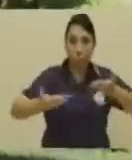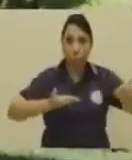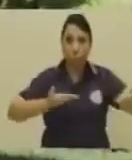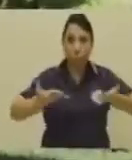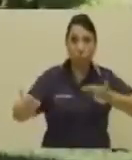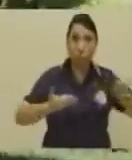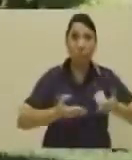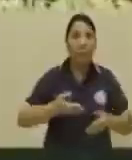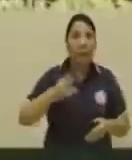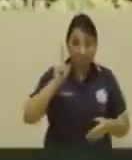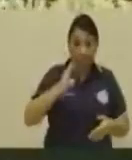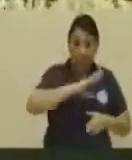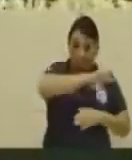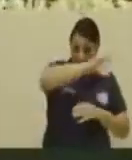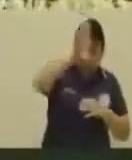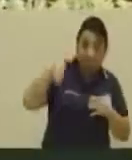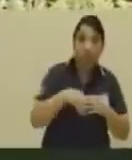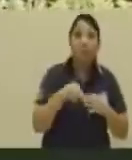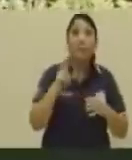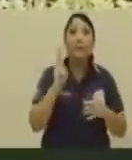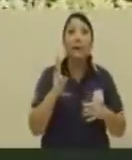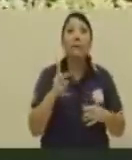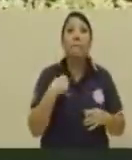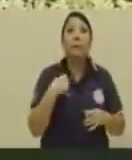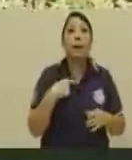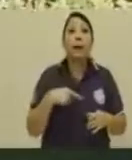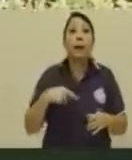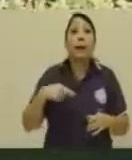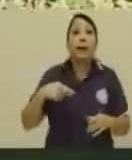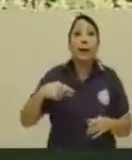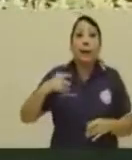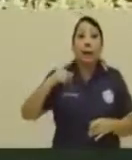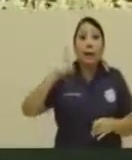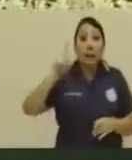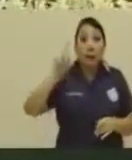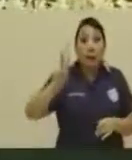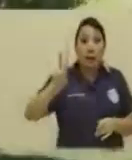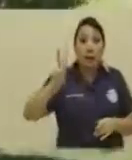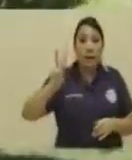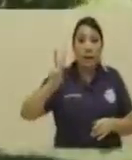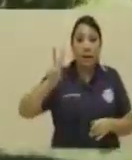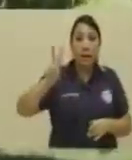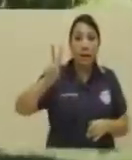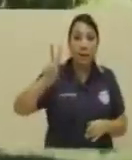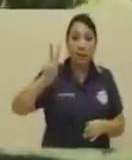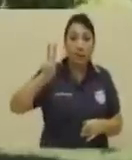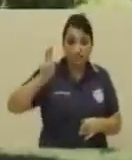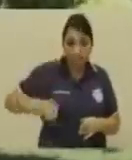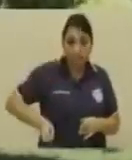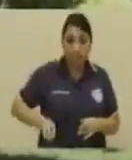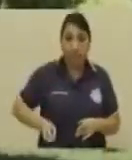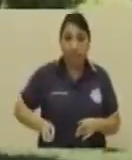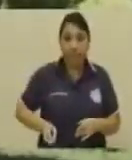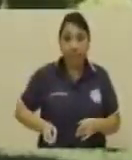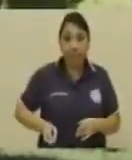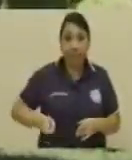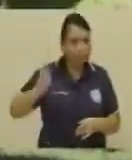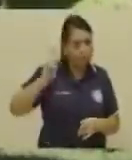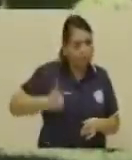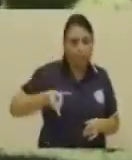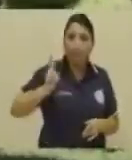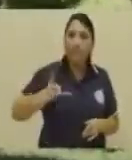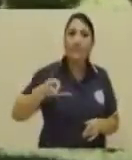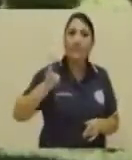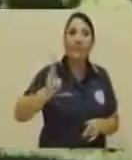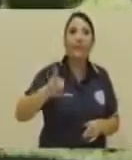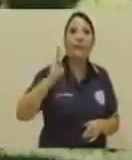fútbol. Y siempre vamos a recordar la postura del número 2, solo que vamos a bajarlo al costado de nuestra